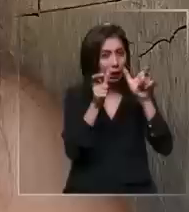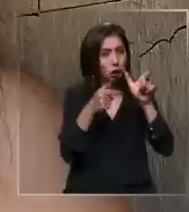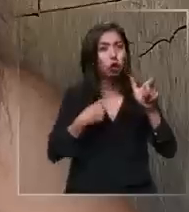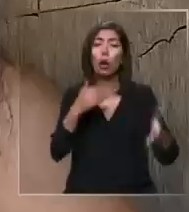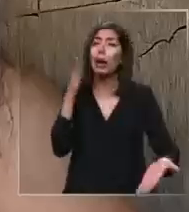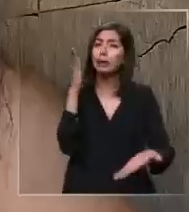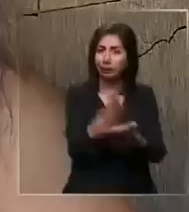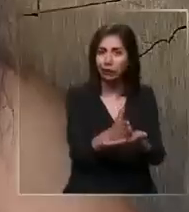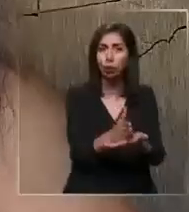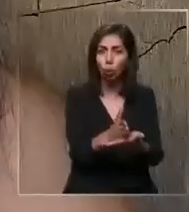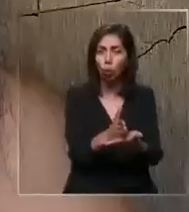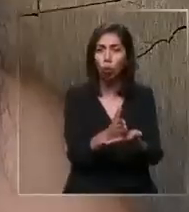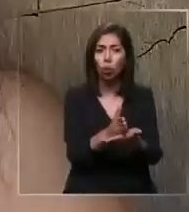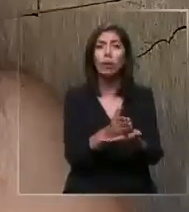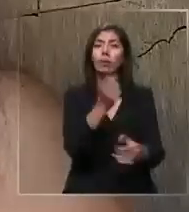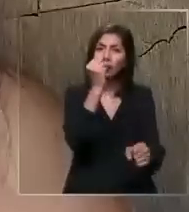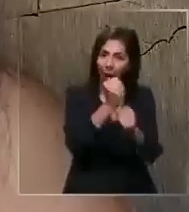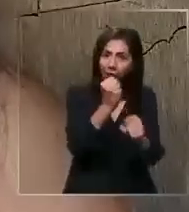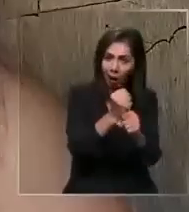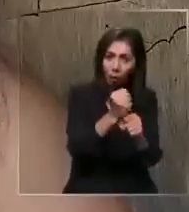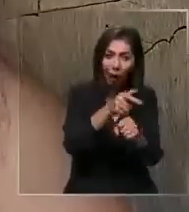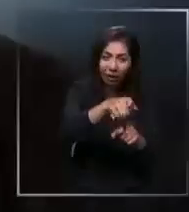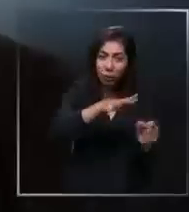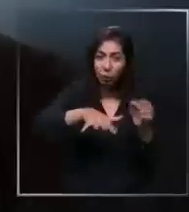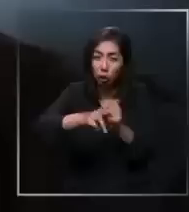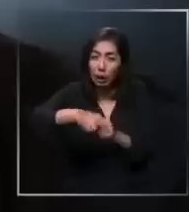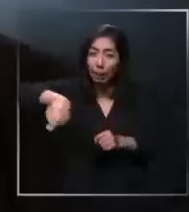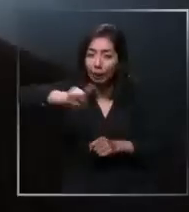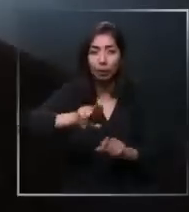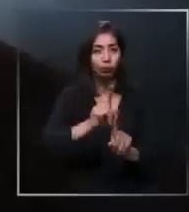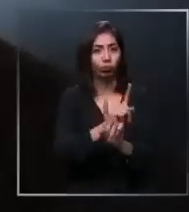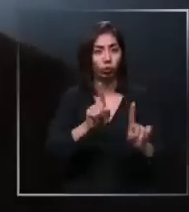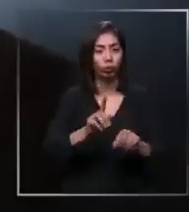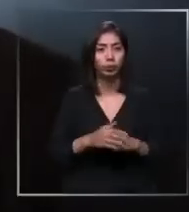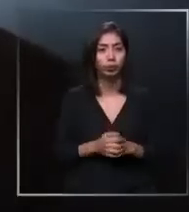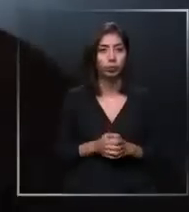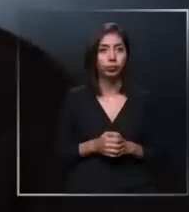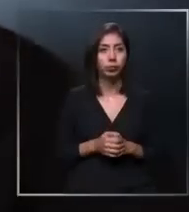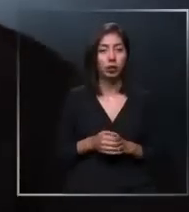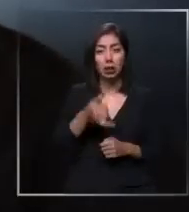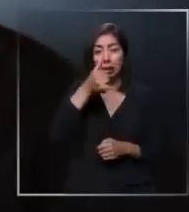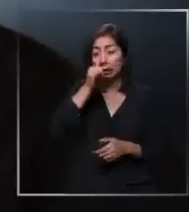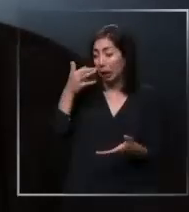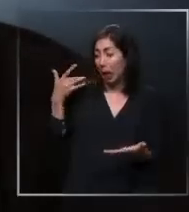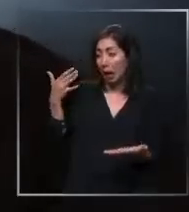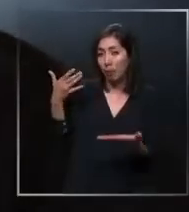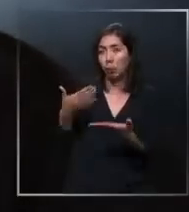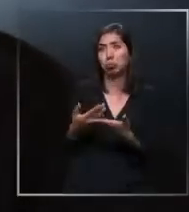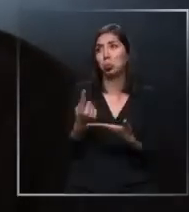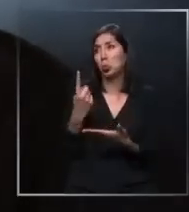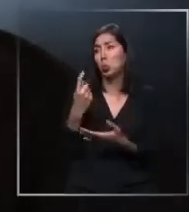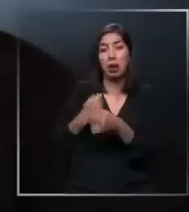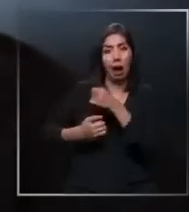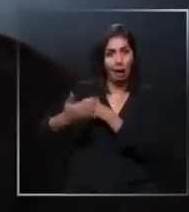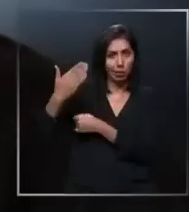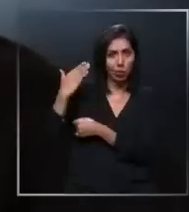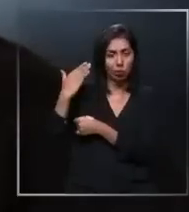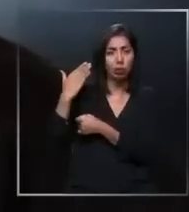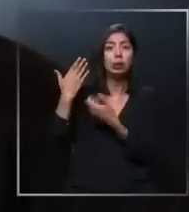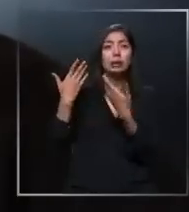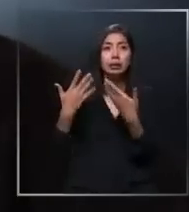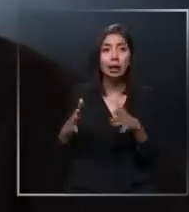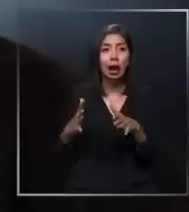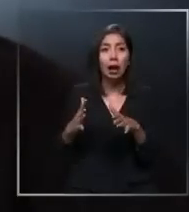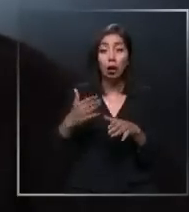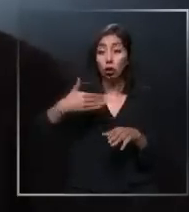concretas y trabajo para que esto no vuelva a pasar. Desde hace un tiempo a la fecha, hablemos de un año, los estados de alerta